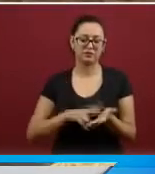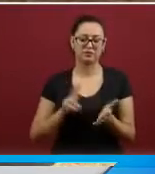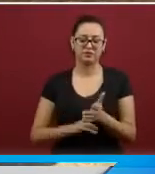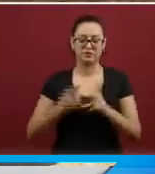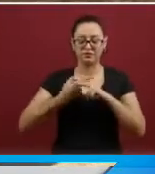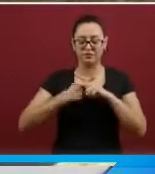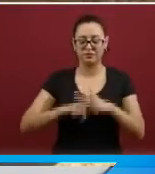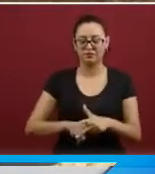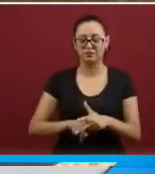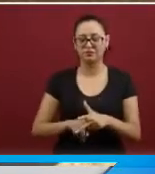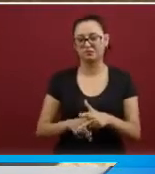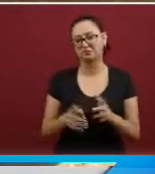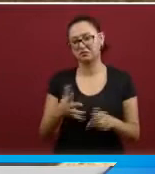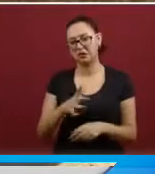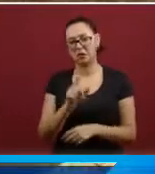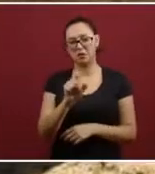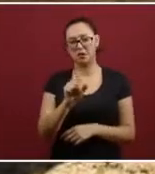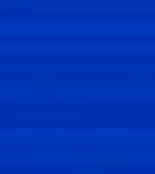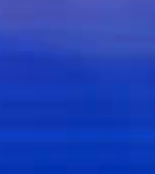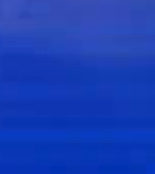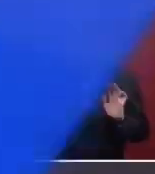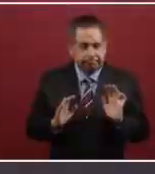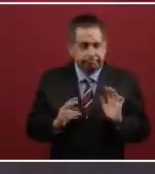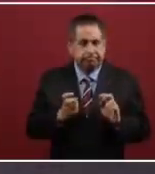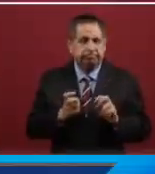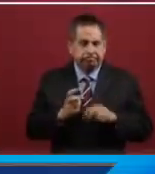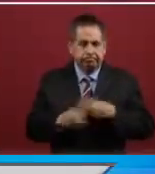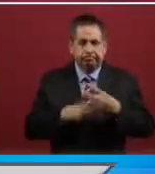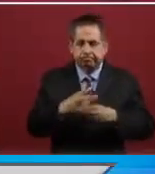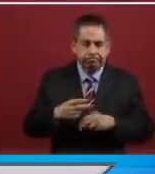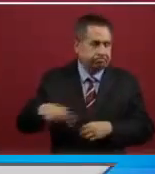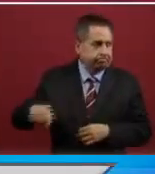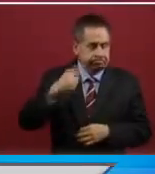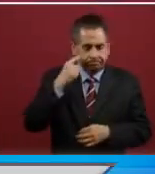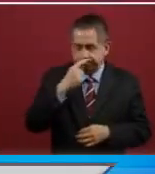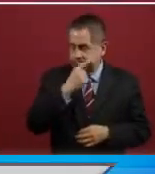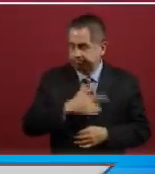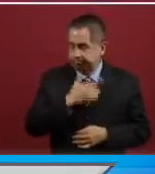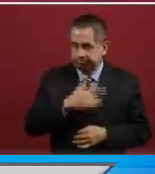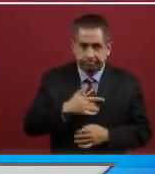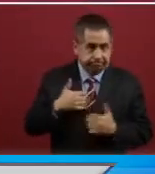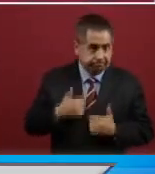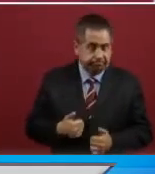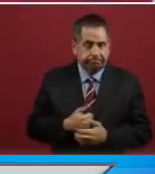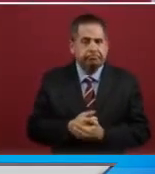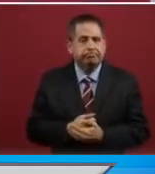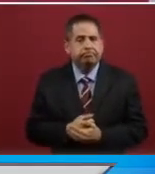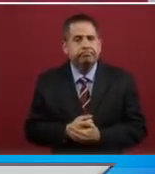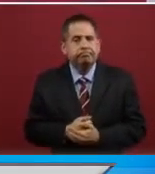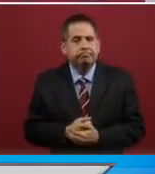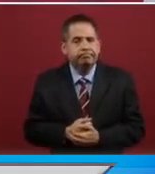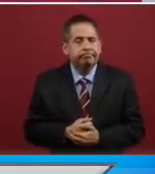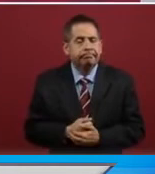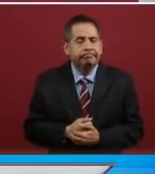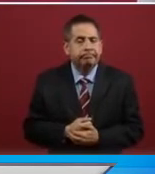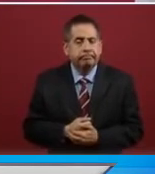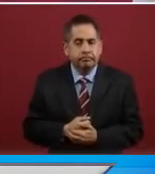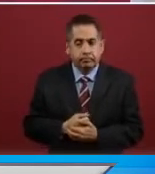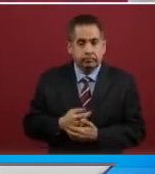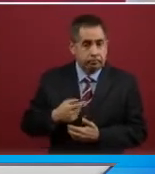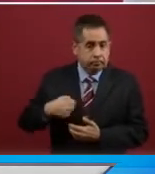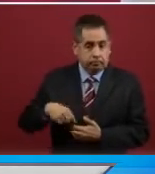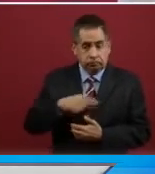serán destinados a los municipios de Guerrero. Austeridad republicana. Nosotros hemos